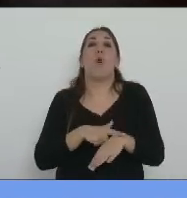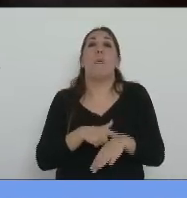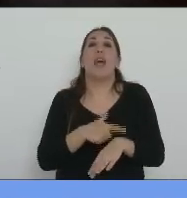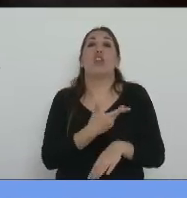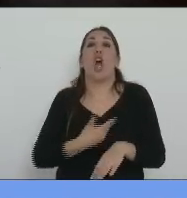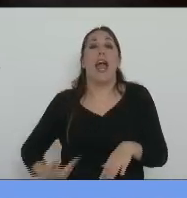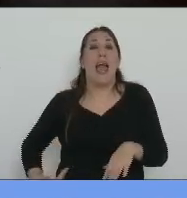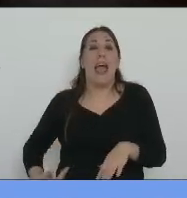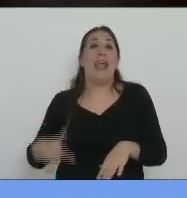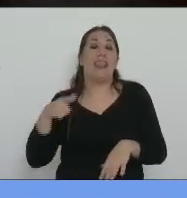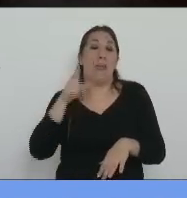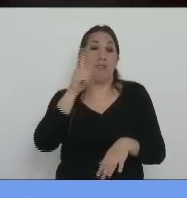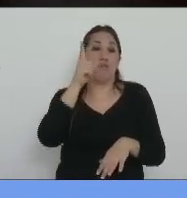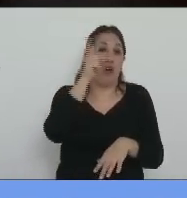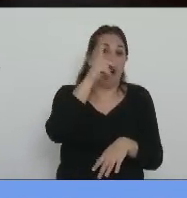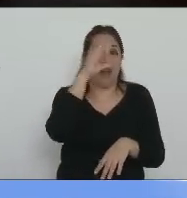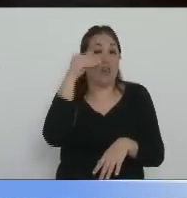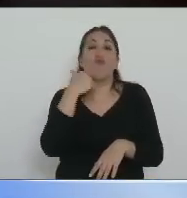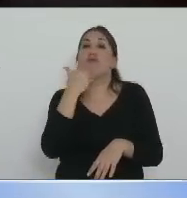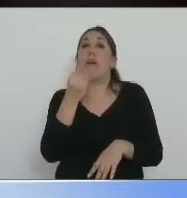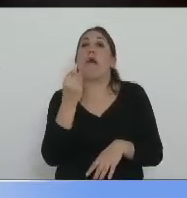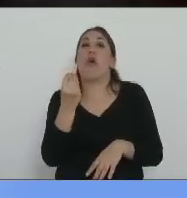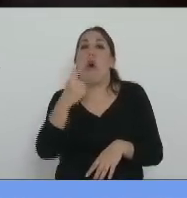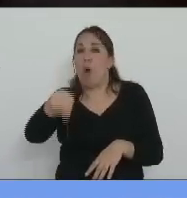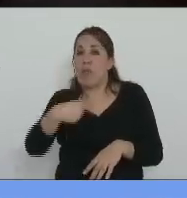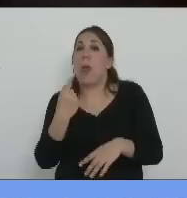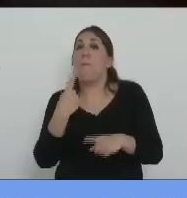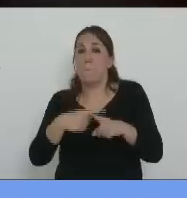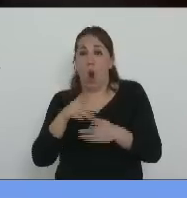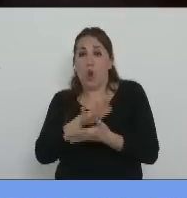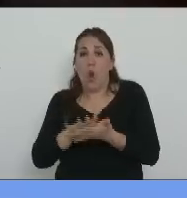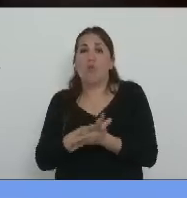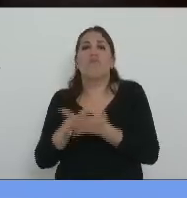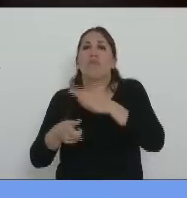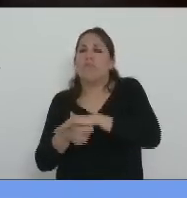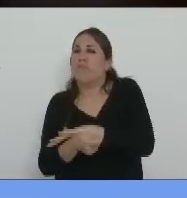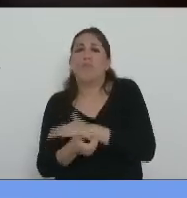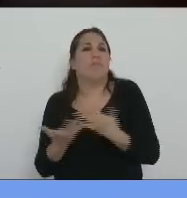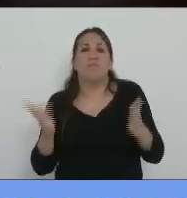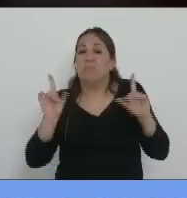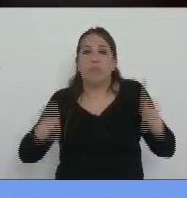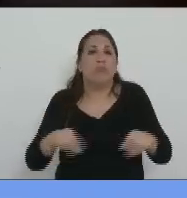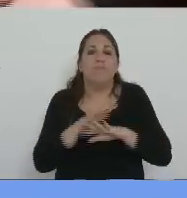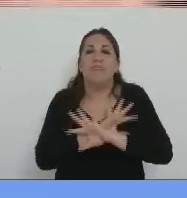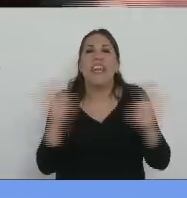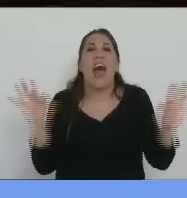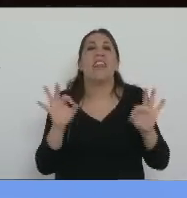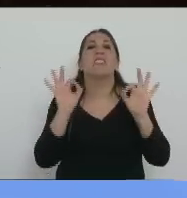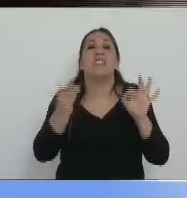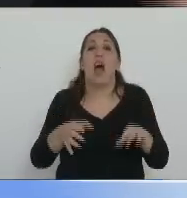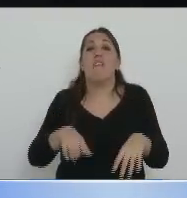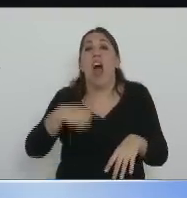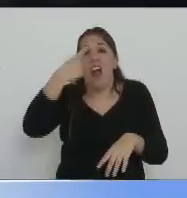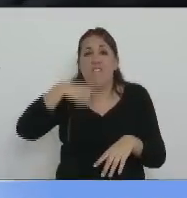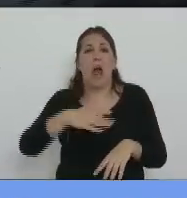qué si fue de corrupción si fue de lavado de dinero trata blanca nadie sabe después resulta que la madre